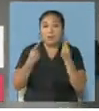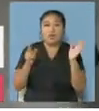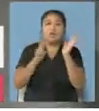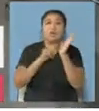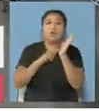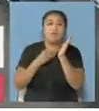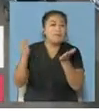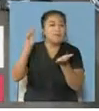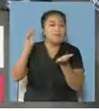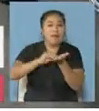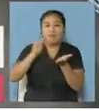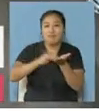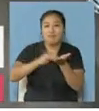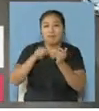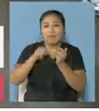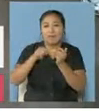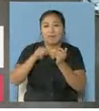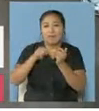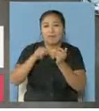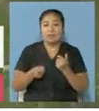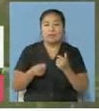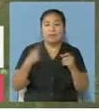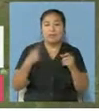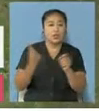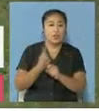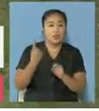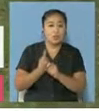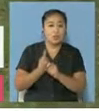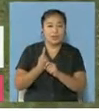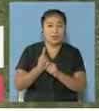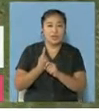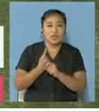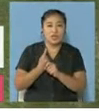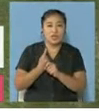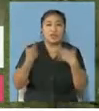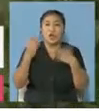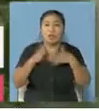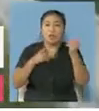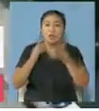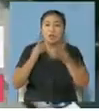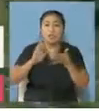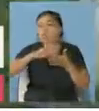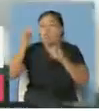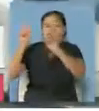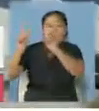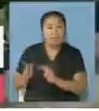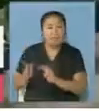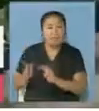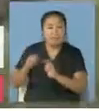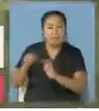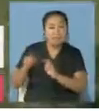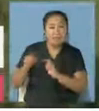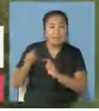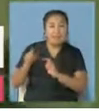problemática que es mucho más profunda y que nos está impidiendo discutir justamente todo lo otro, que es